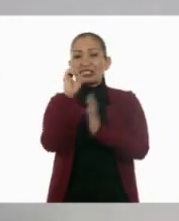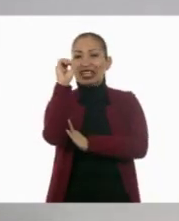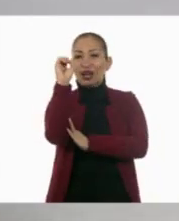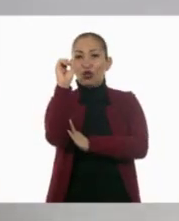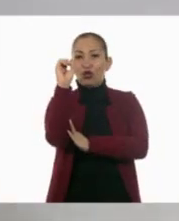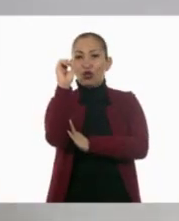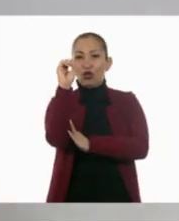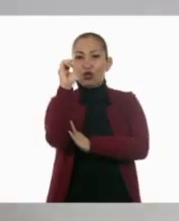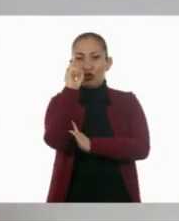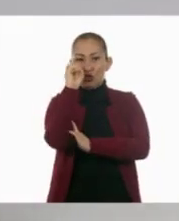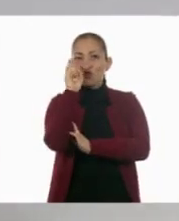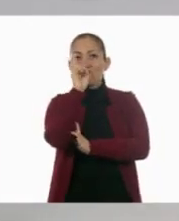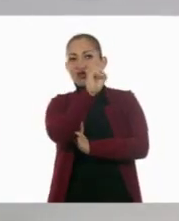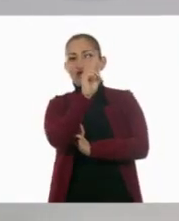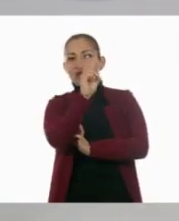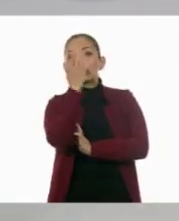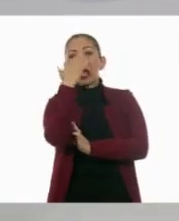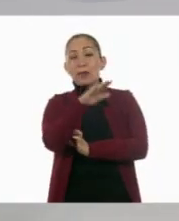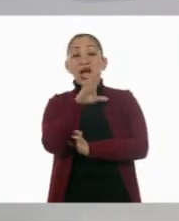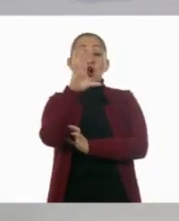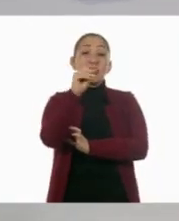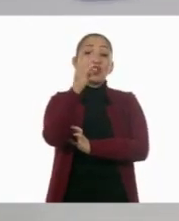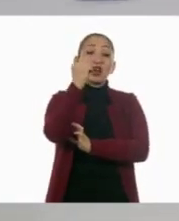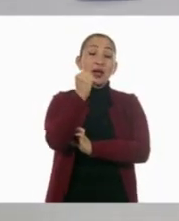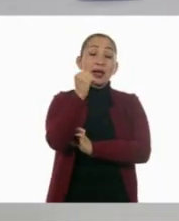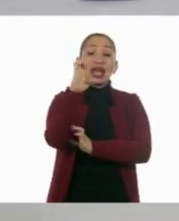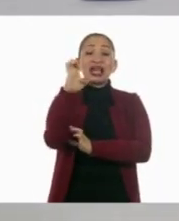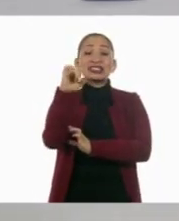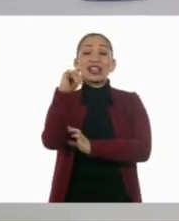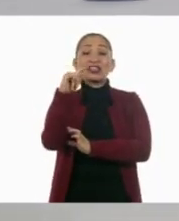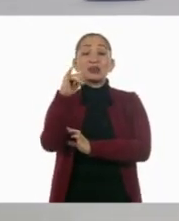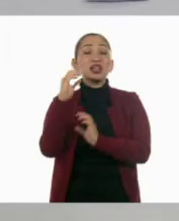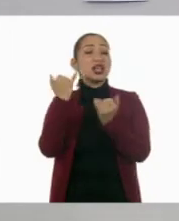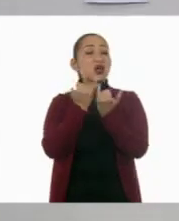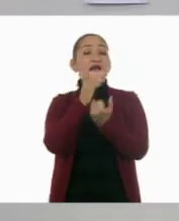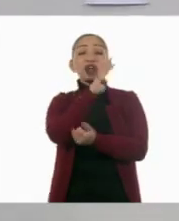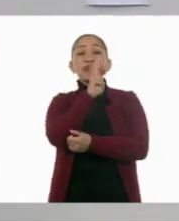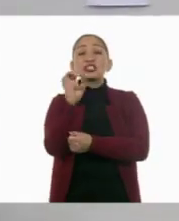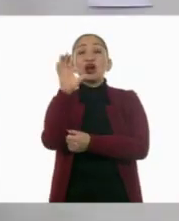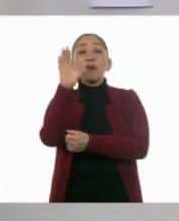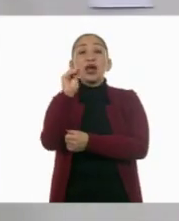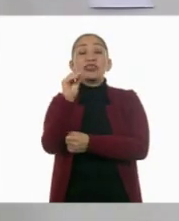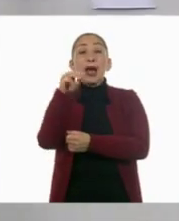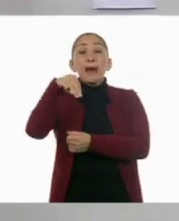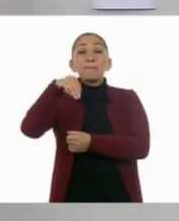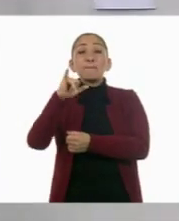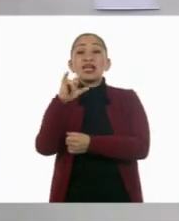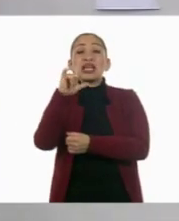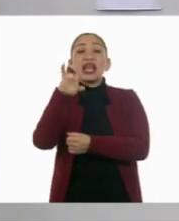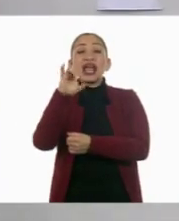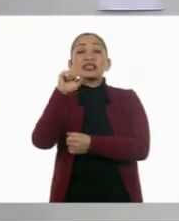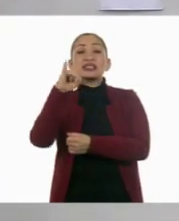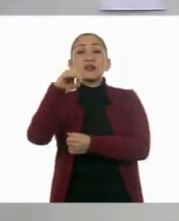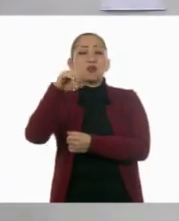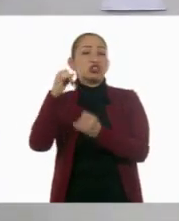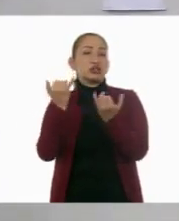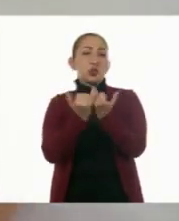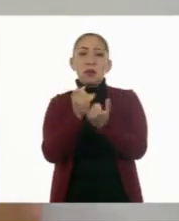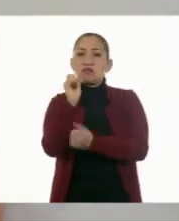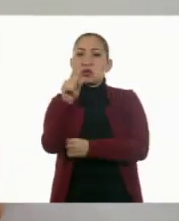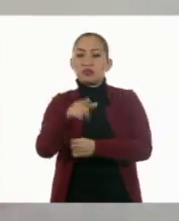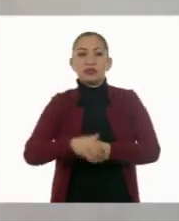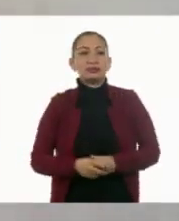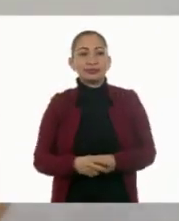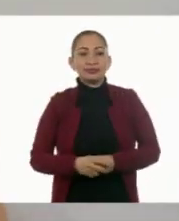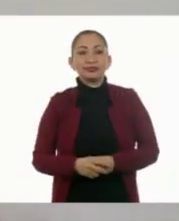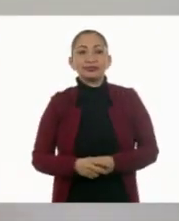añadir el cero. Al fin ya sabemos que 99 centésimos es lo mismo que 990 milésimos y realizar la suma normal. Muy